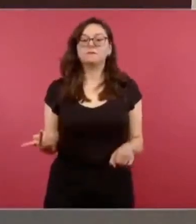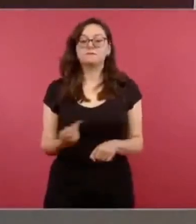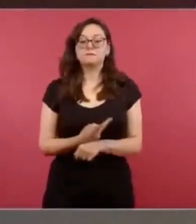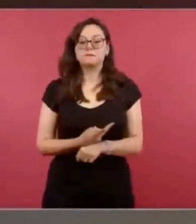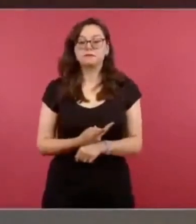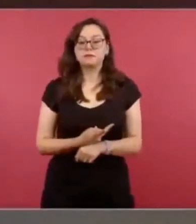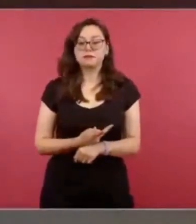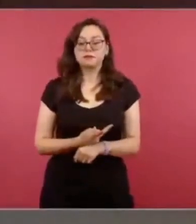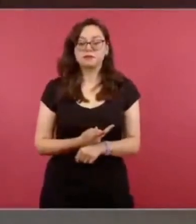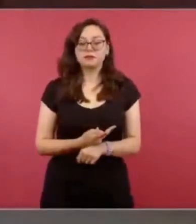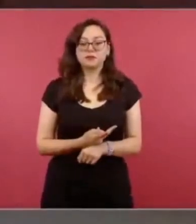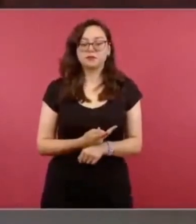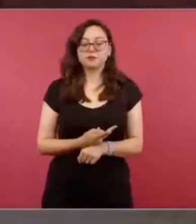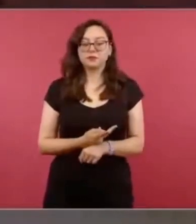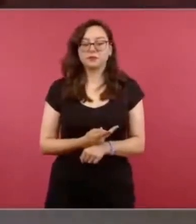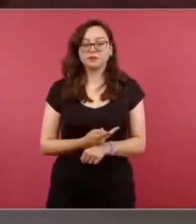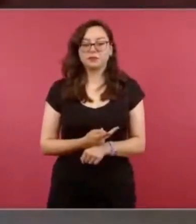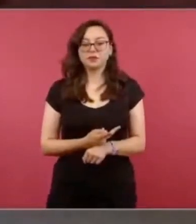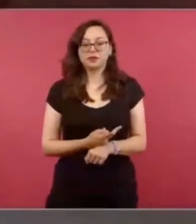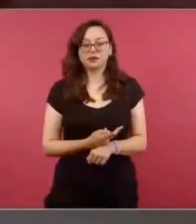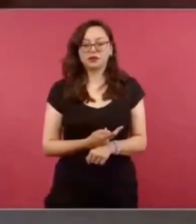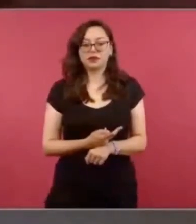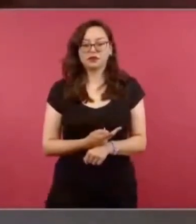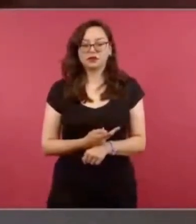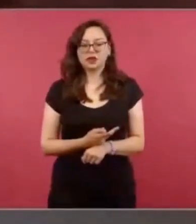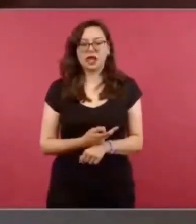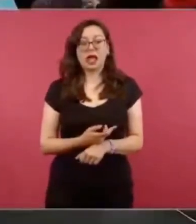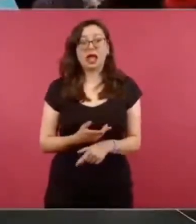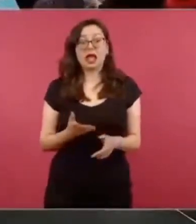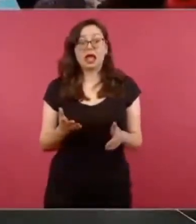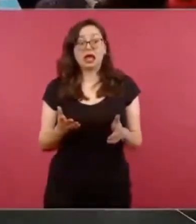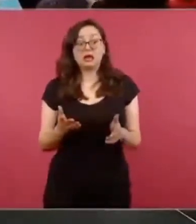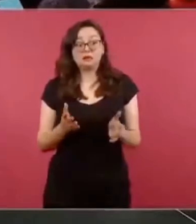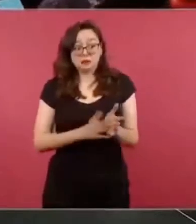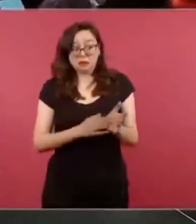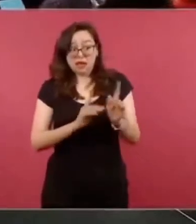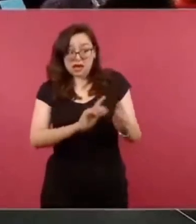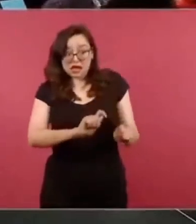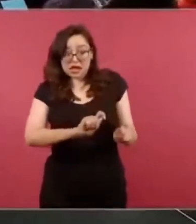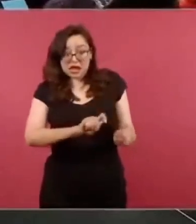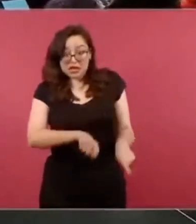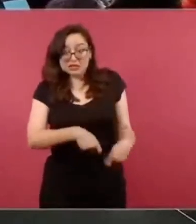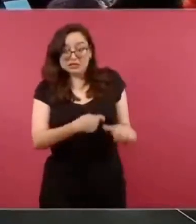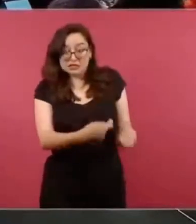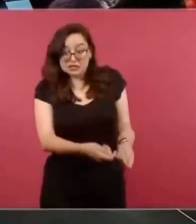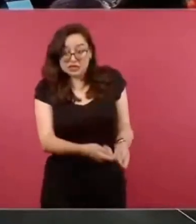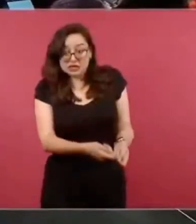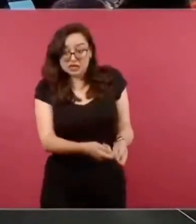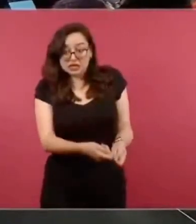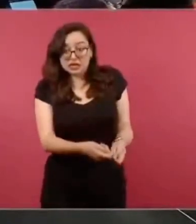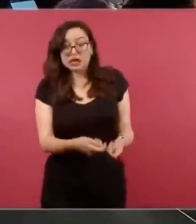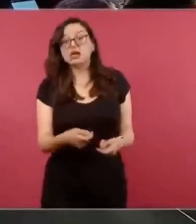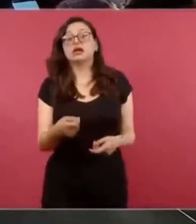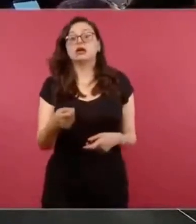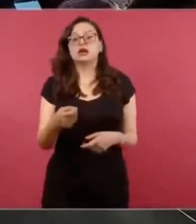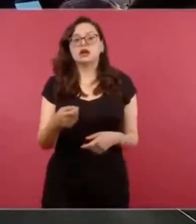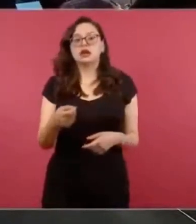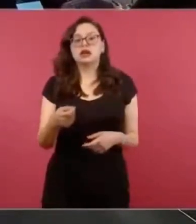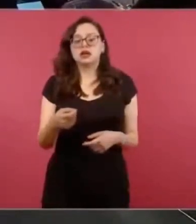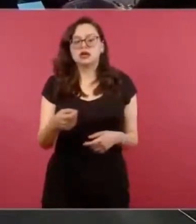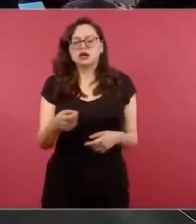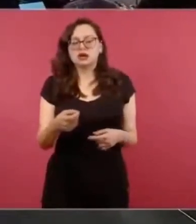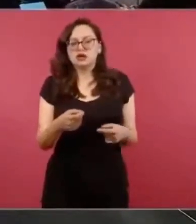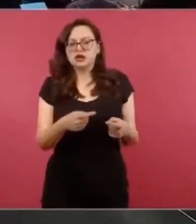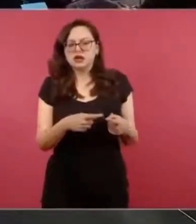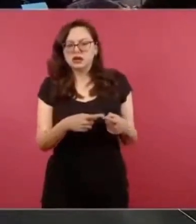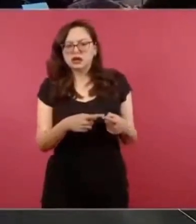mintió en el Senado. No sé, ¿ya se habían entregado las acreditaciones? En enero se entregaron cuatro. Cuatro. Y el 26 de abril